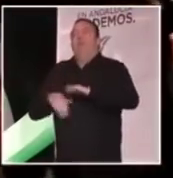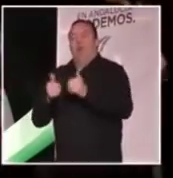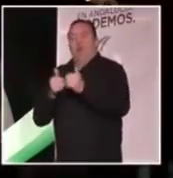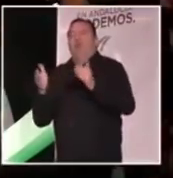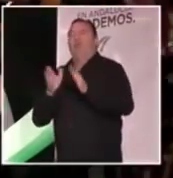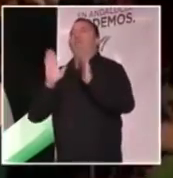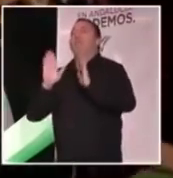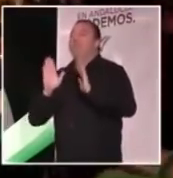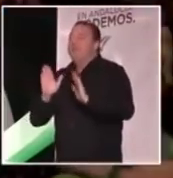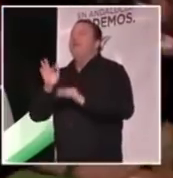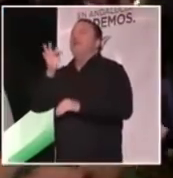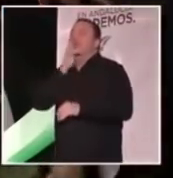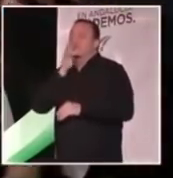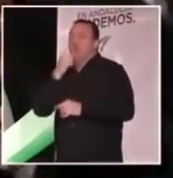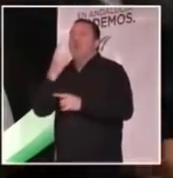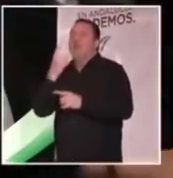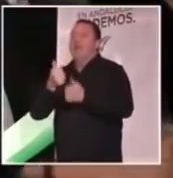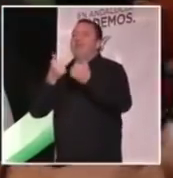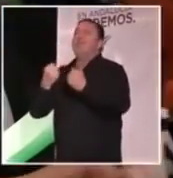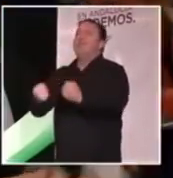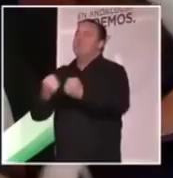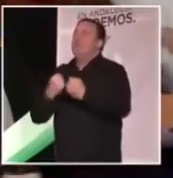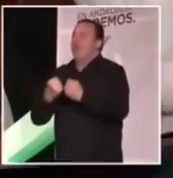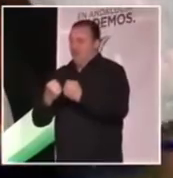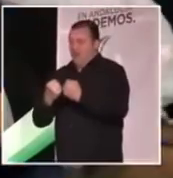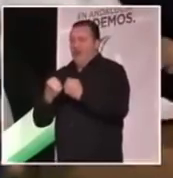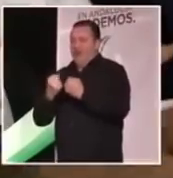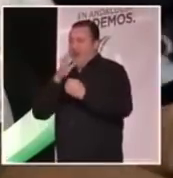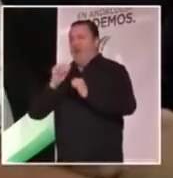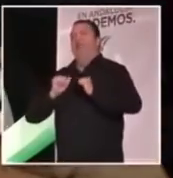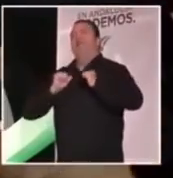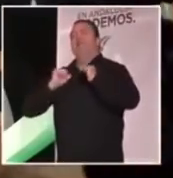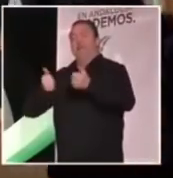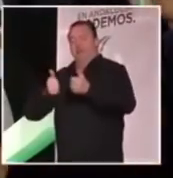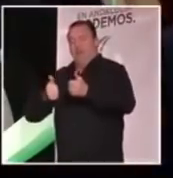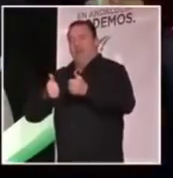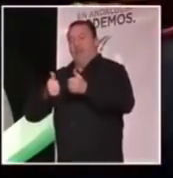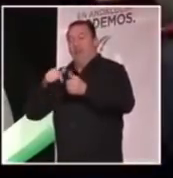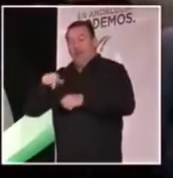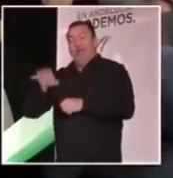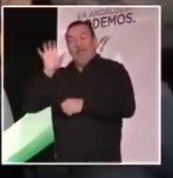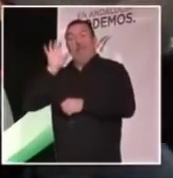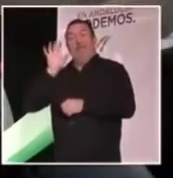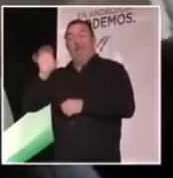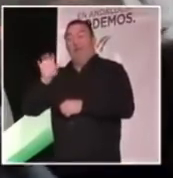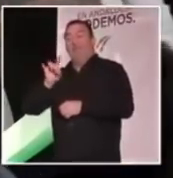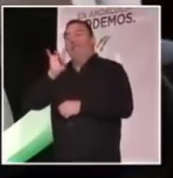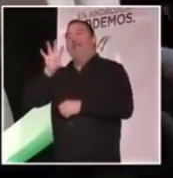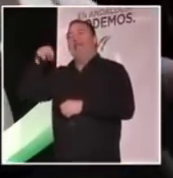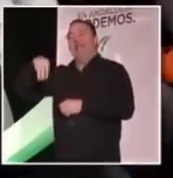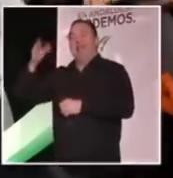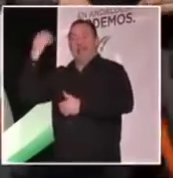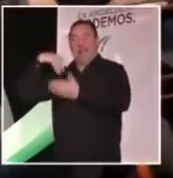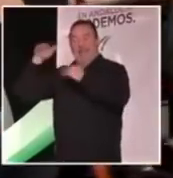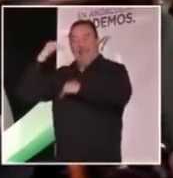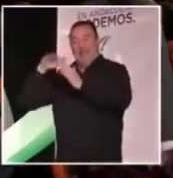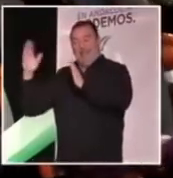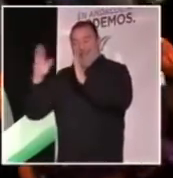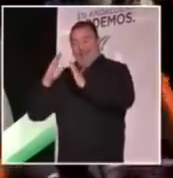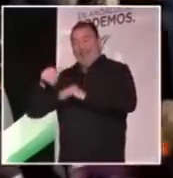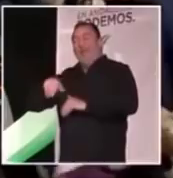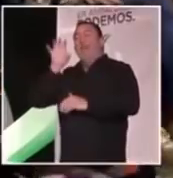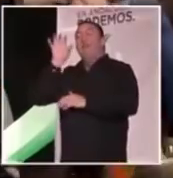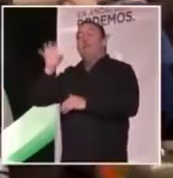pero necesita todavía más fuerza. Está empezando. Es ese país del 15M, es ese país